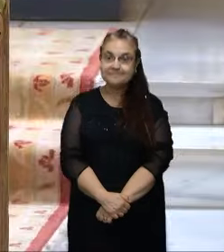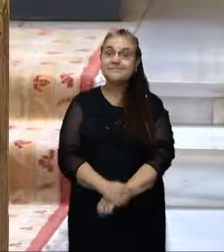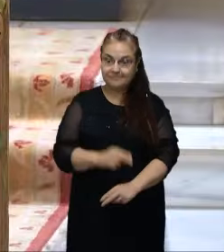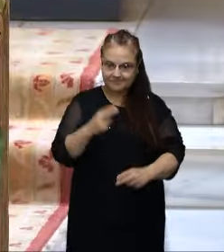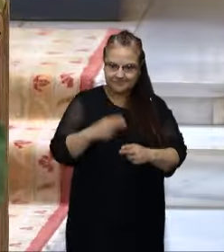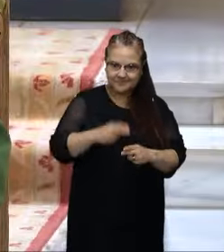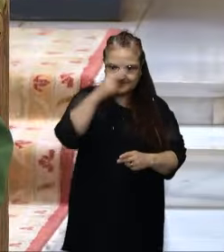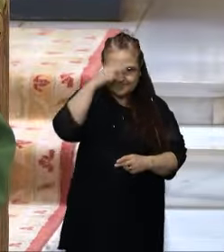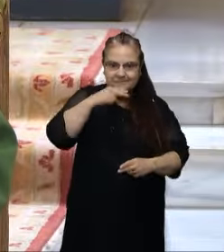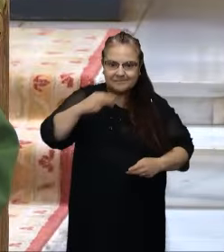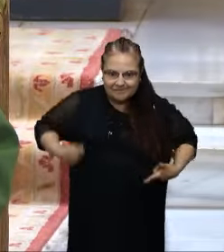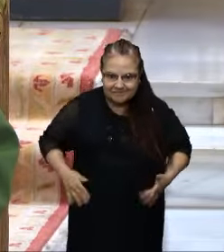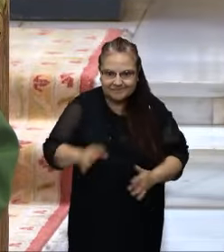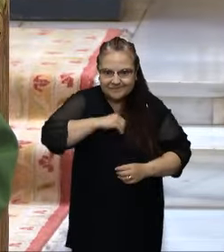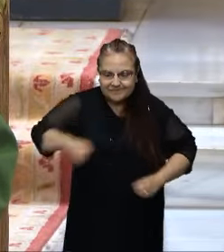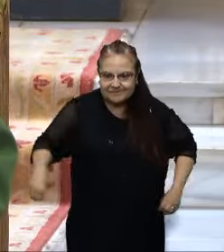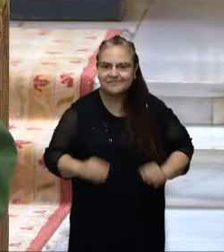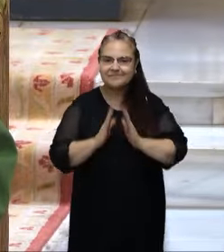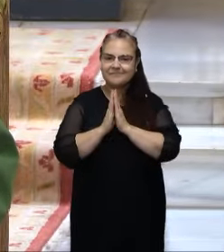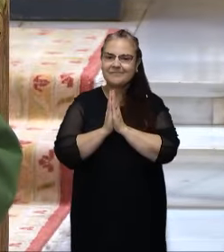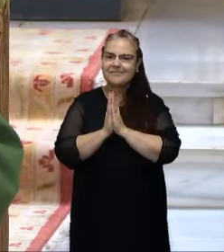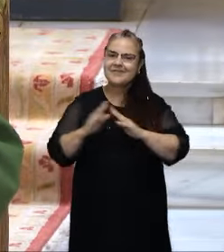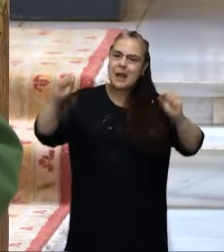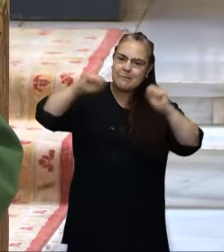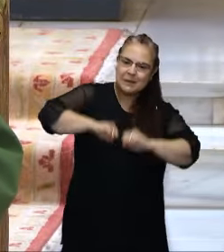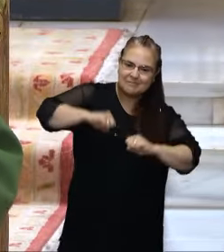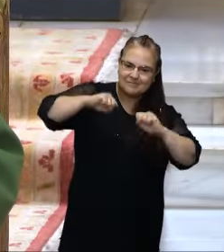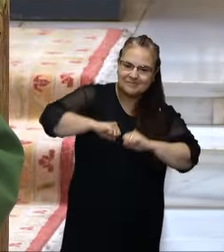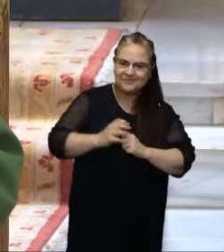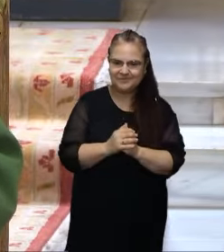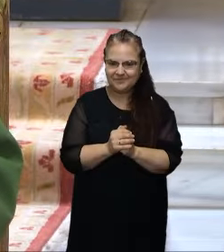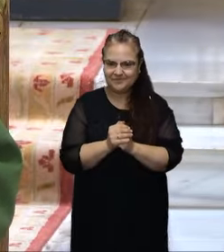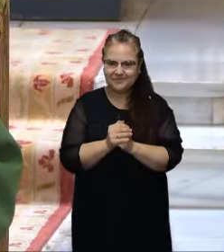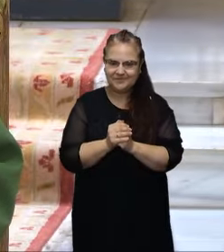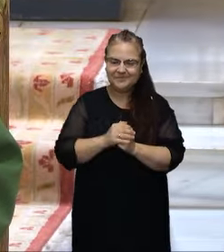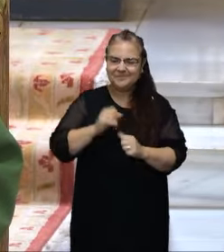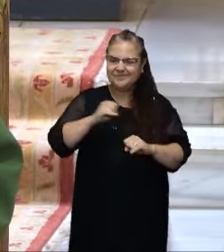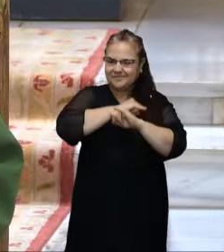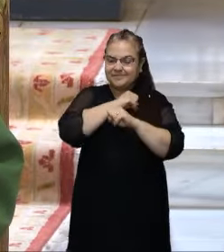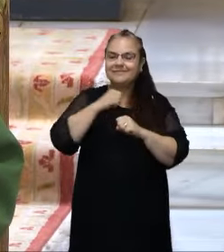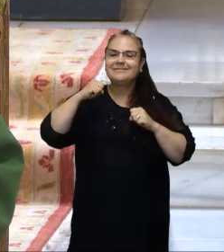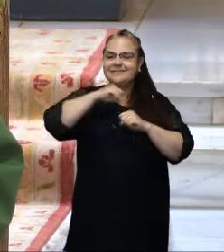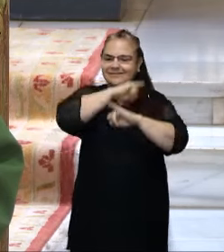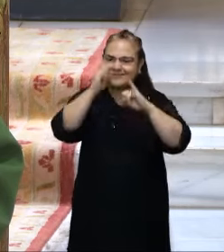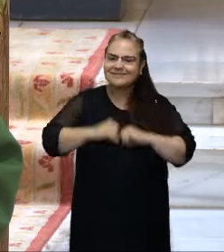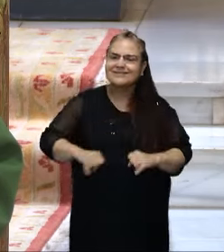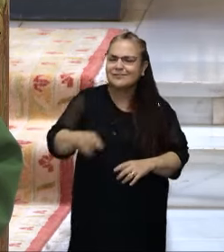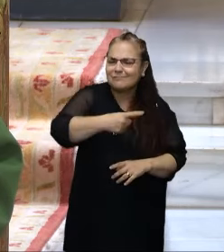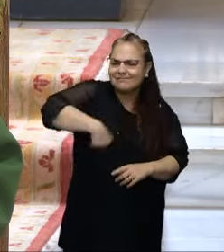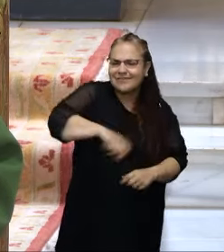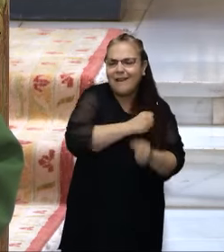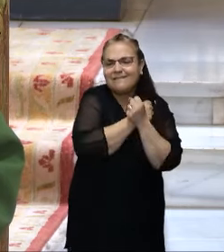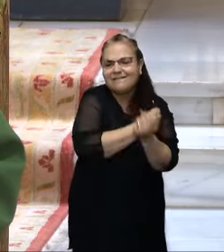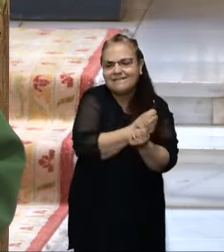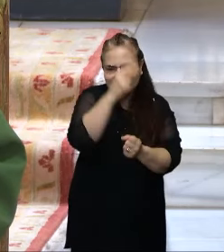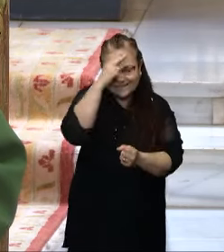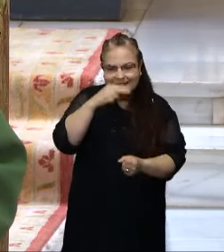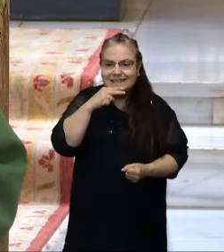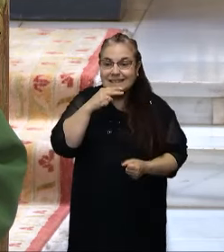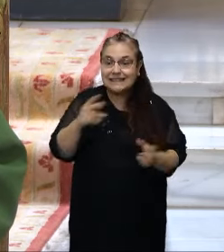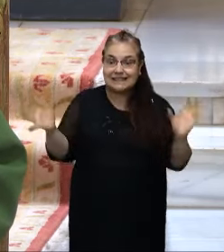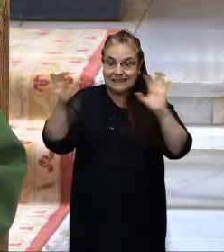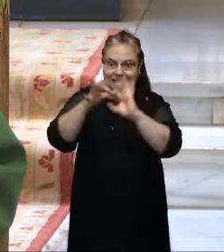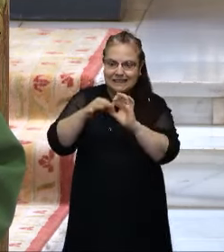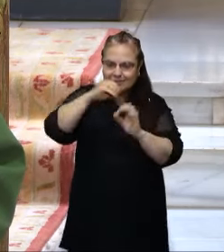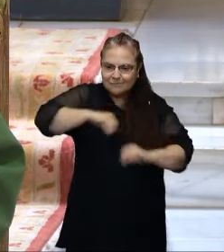En el nombre del Padre, del Hijo y del Espíritu Santo, la gracia de nuestro Señor Jesucristo, el amor del Padre y la